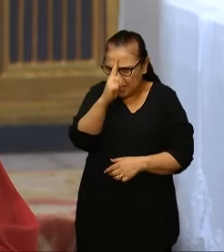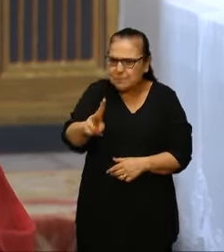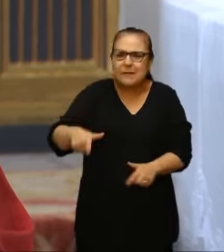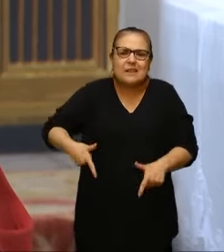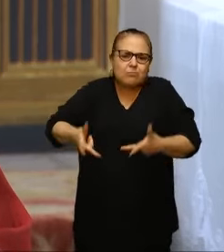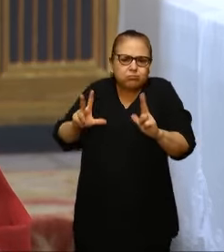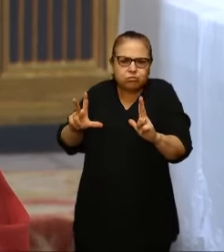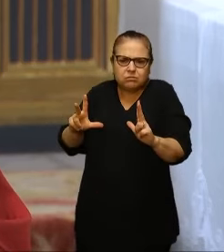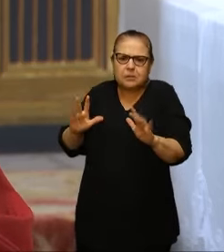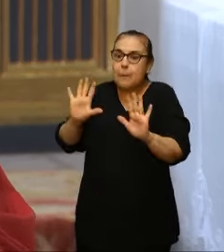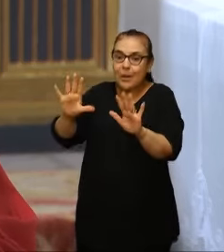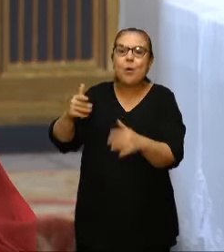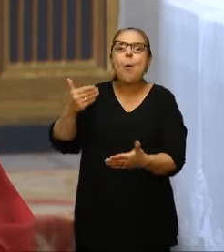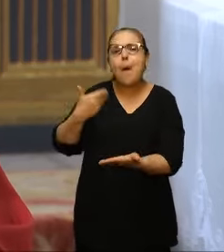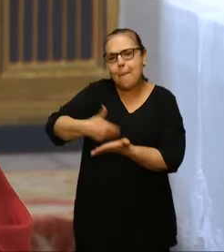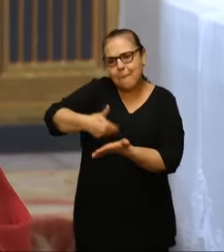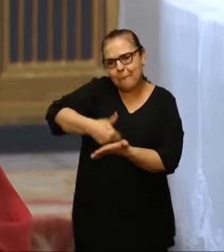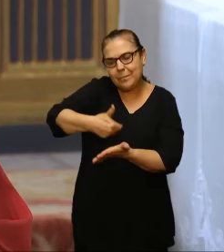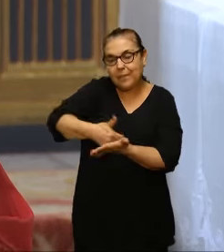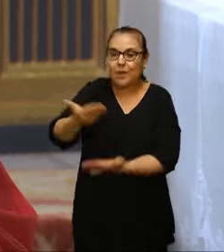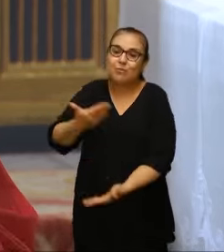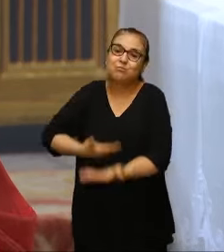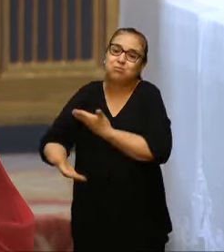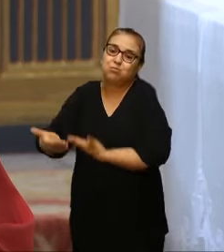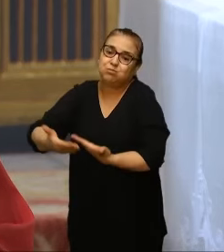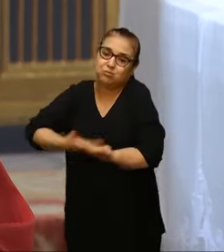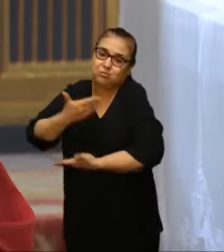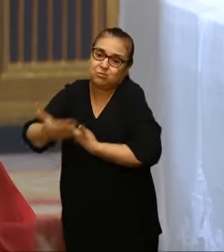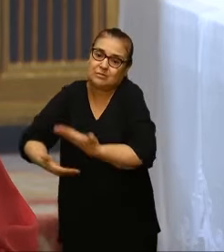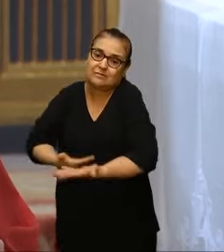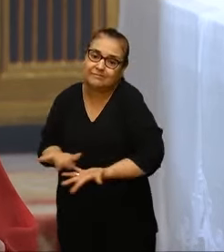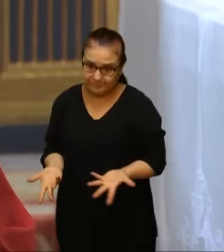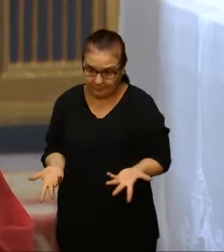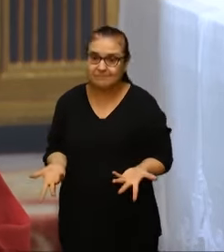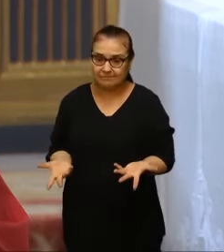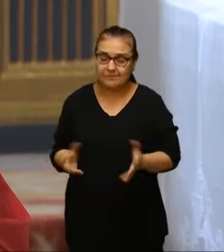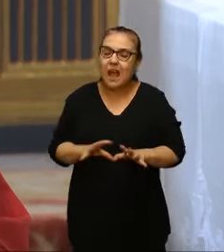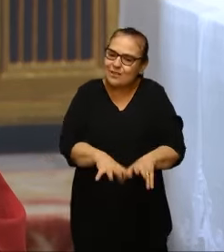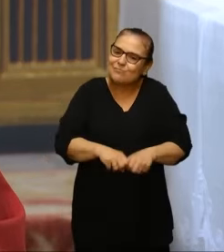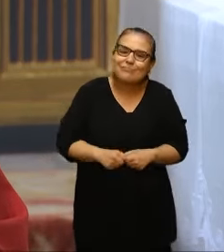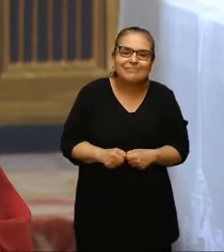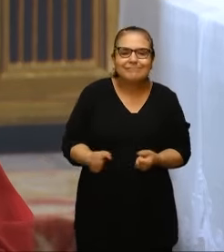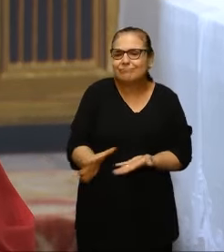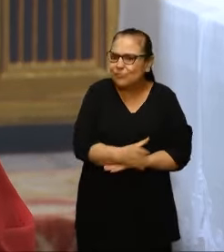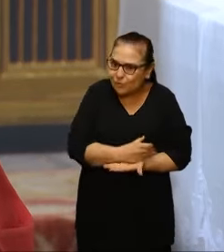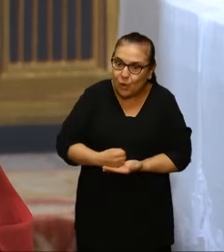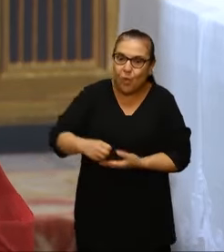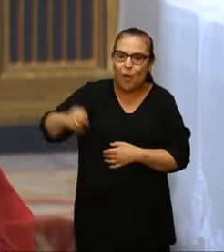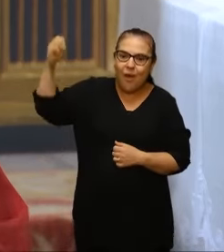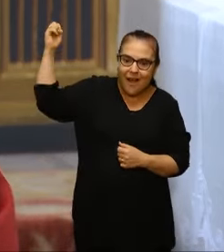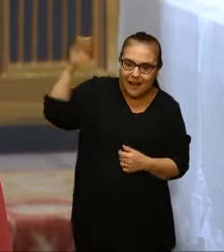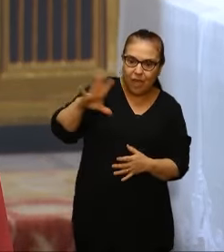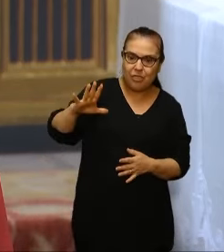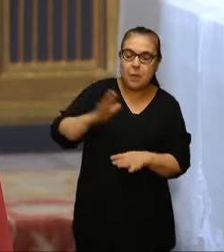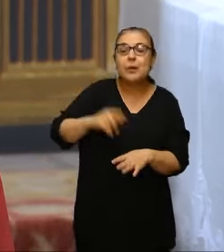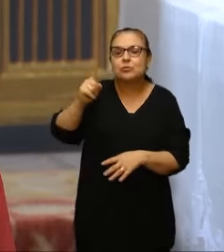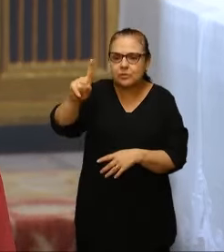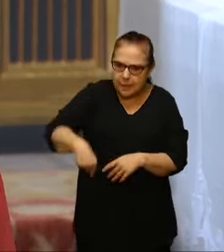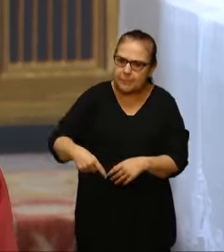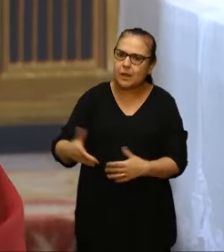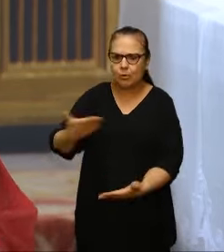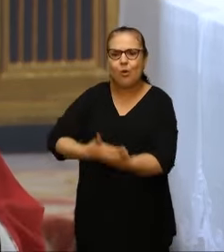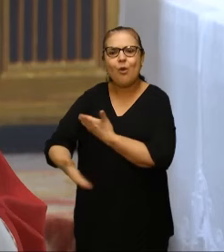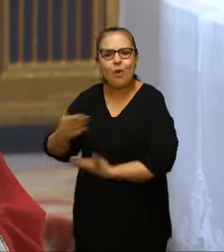esta colaboración y pidiendo también, asumiendo que todo es gracia, pero también pidiendo que colaboremos en esta